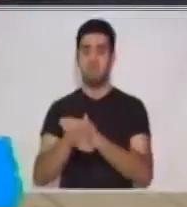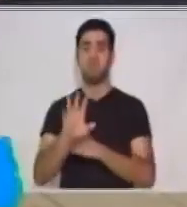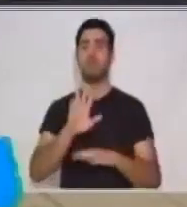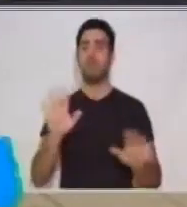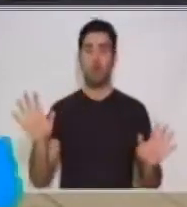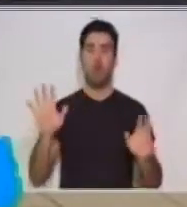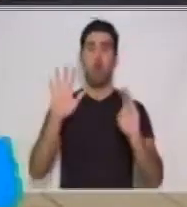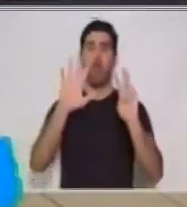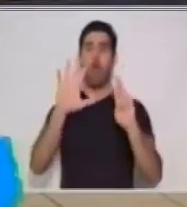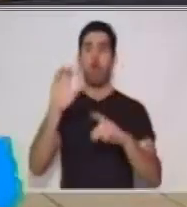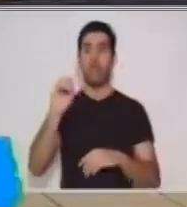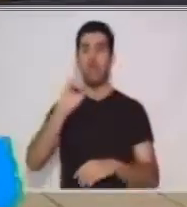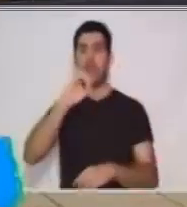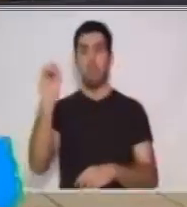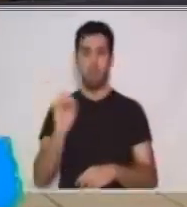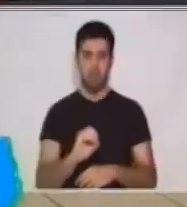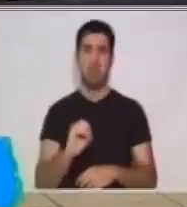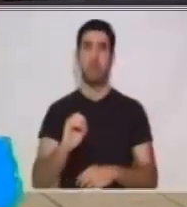asistieron un 80%.